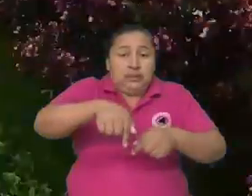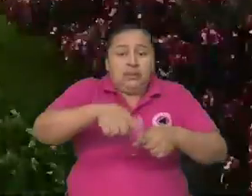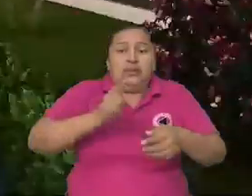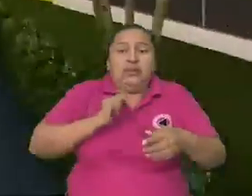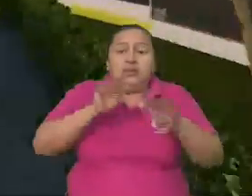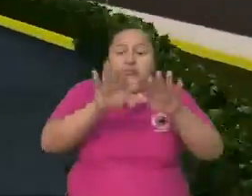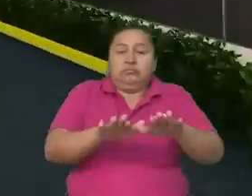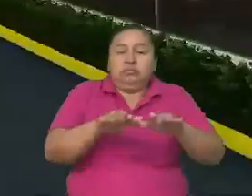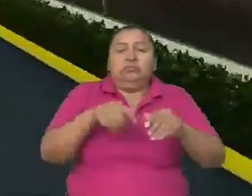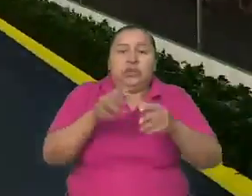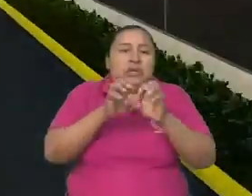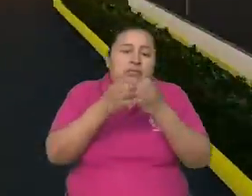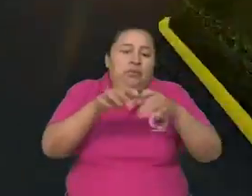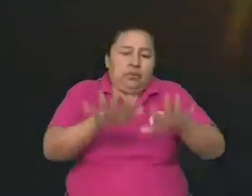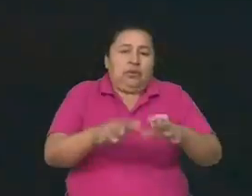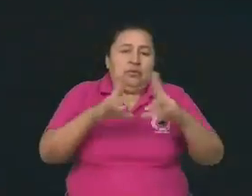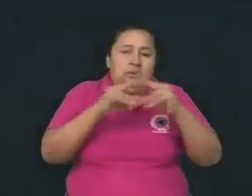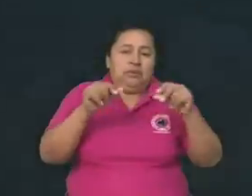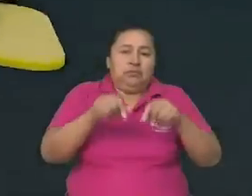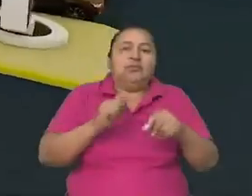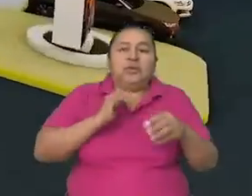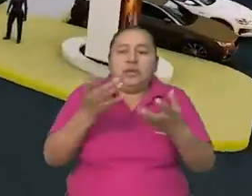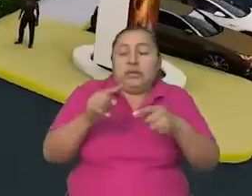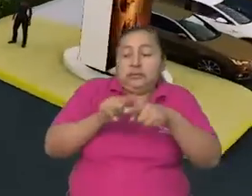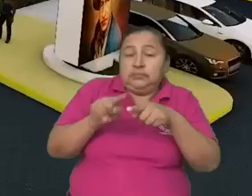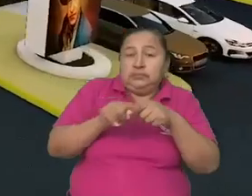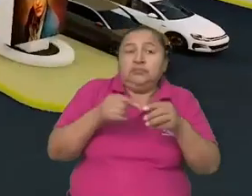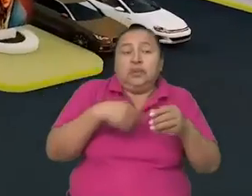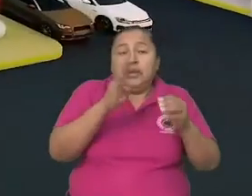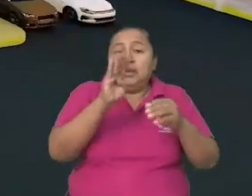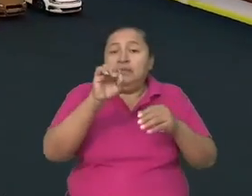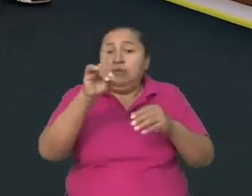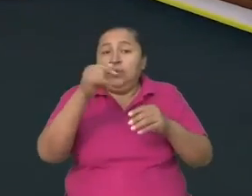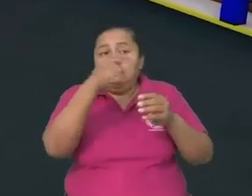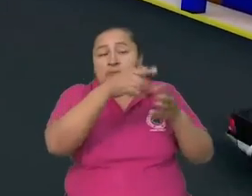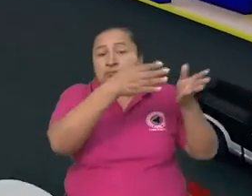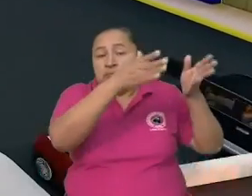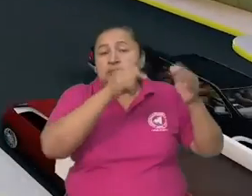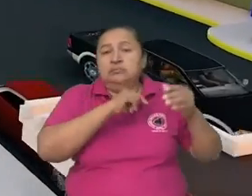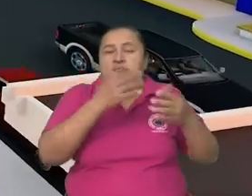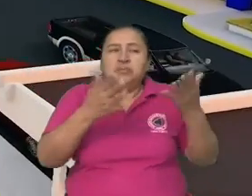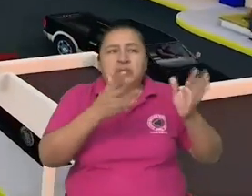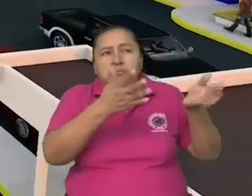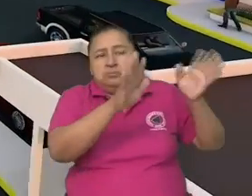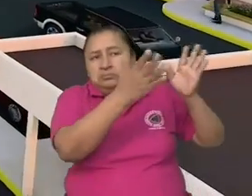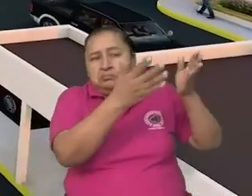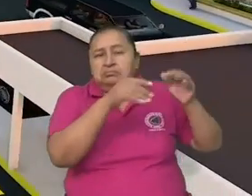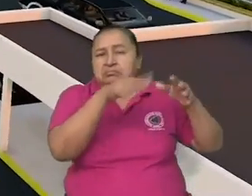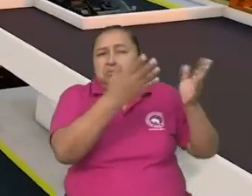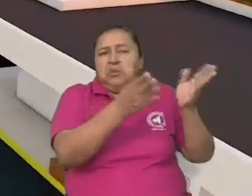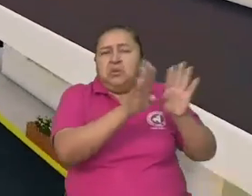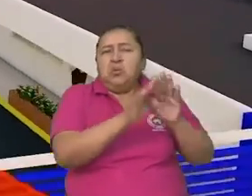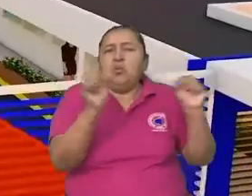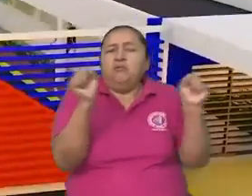tener ahí sus equipos. Y quieren que le alquilemos parte de la bodega para convertirlo en unos cuartos